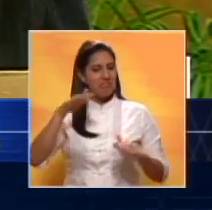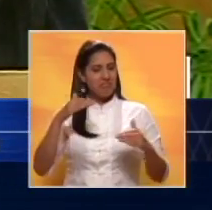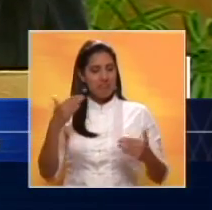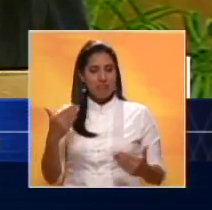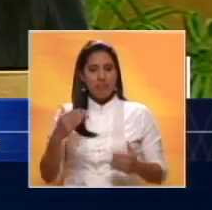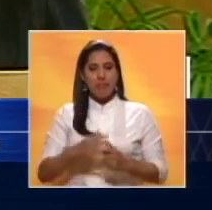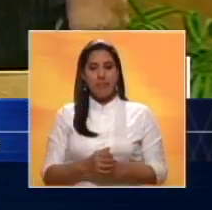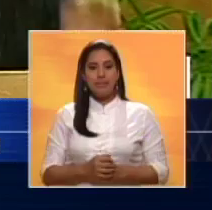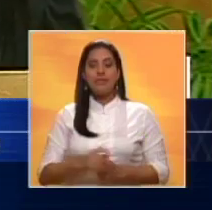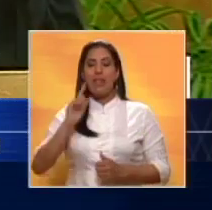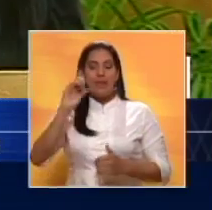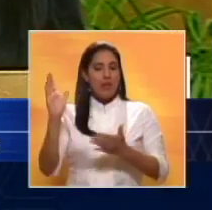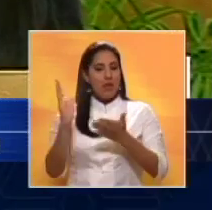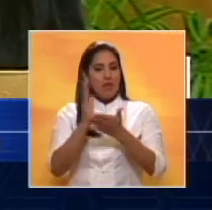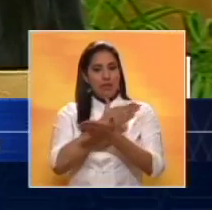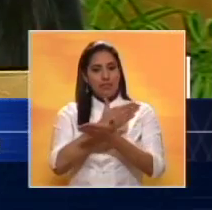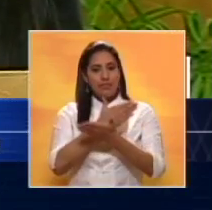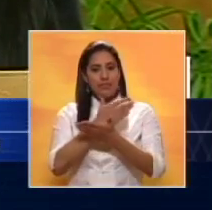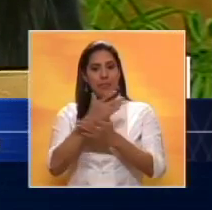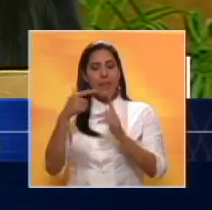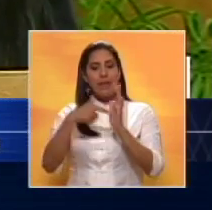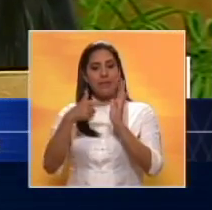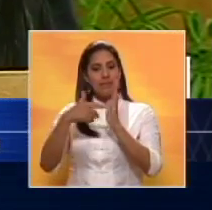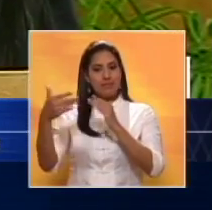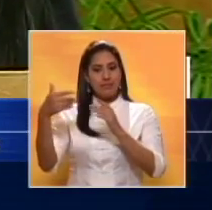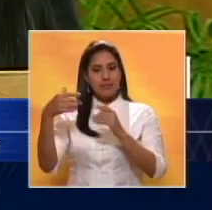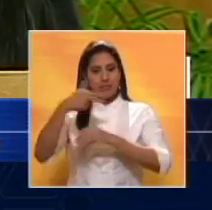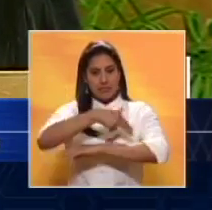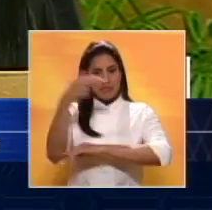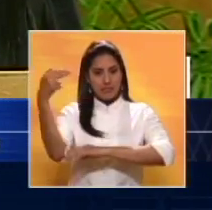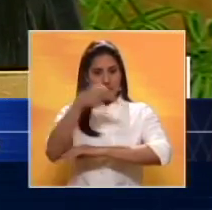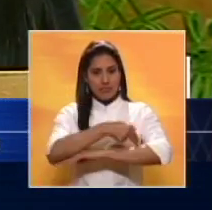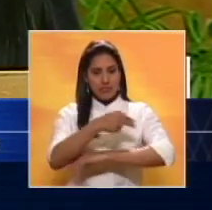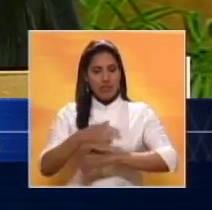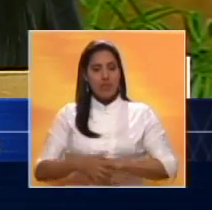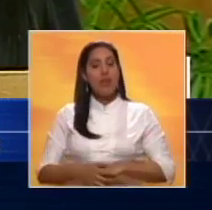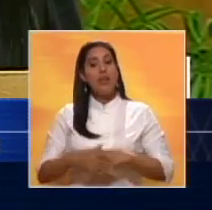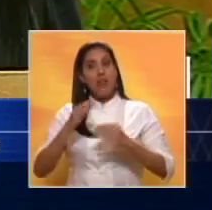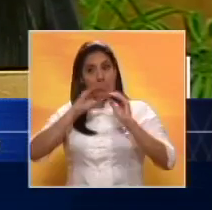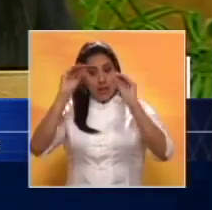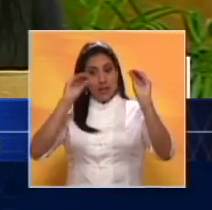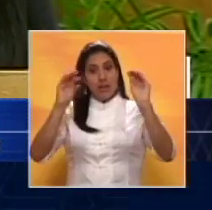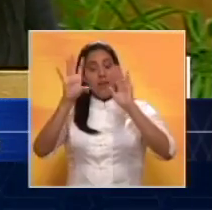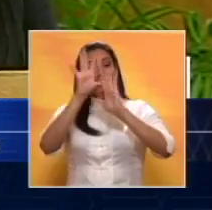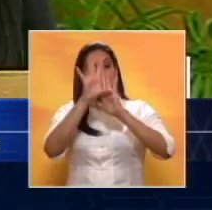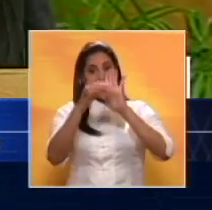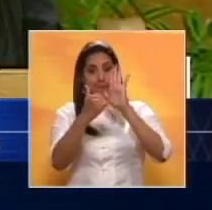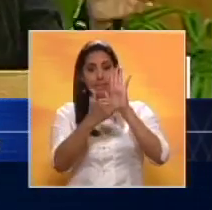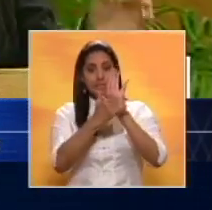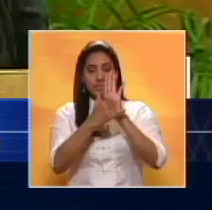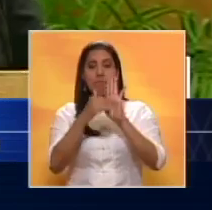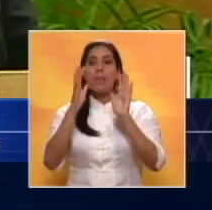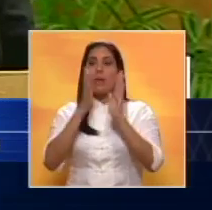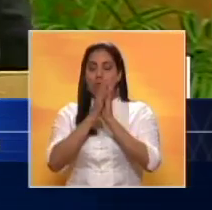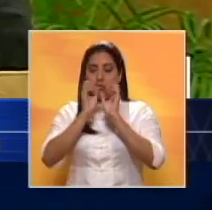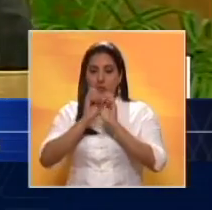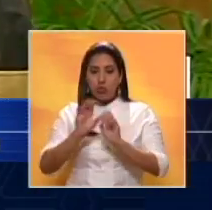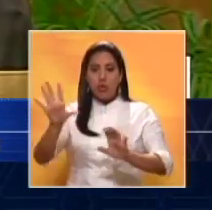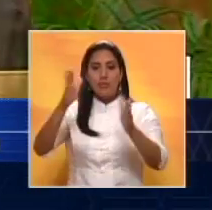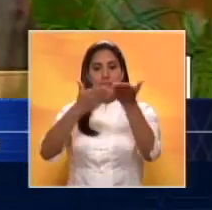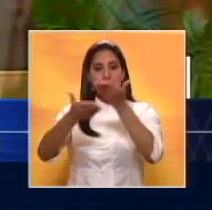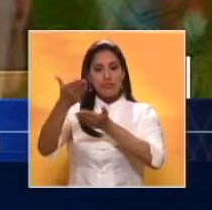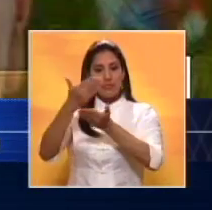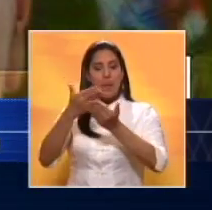ha sido derrotar el rentismo petrolero. Y llamó en la Constituyente a diversificar la